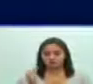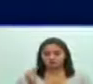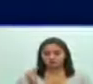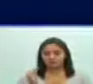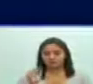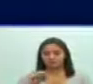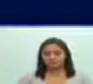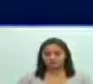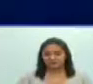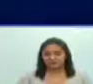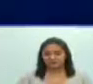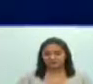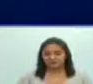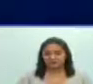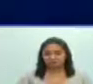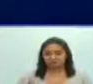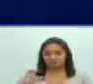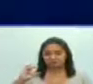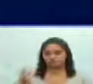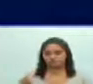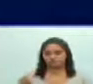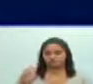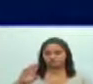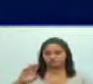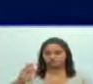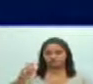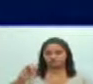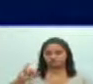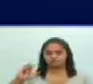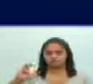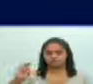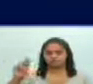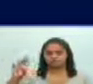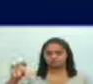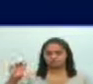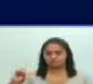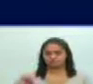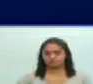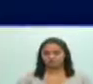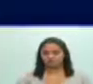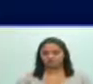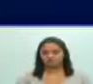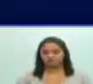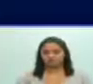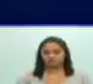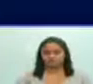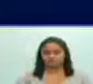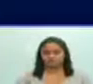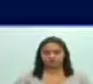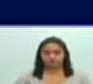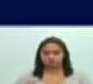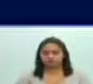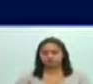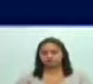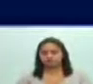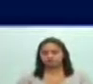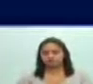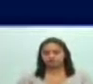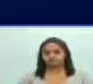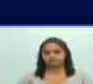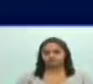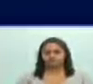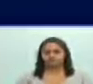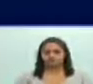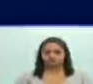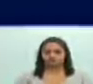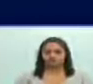acompaña al sustantivo vasallos. Y en este caso, este los está proclítico a la forma verbal caracterizan.